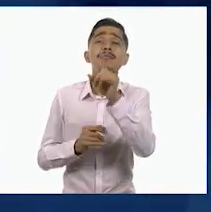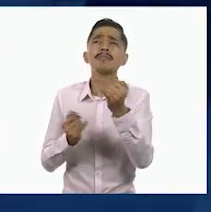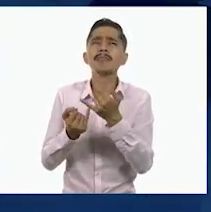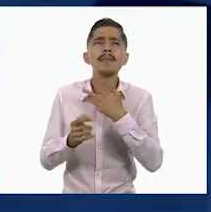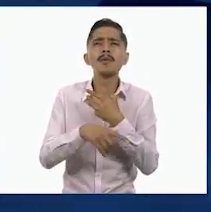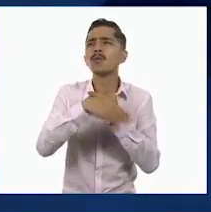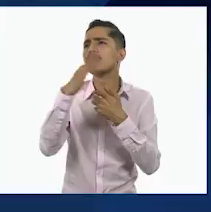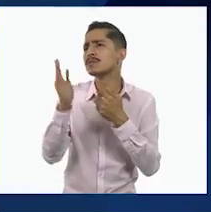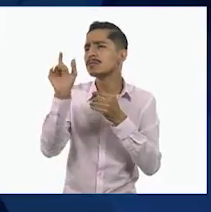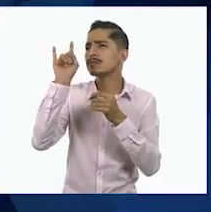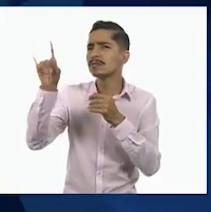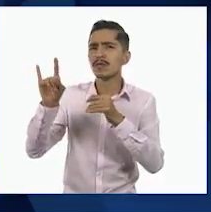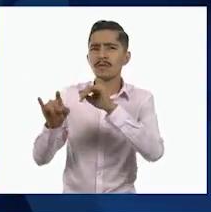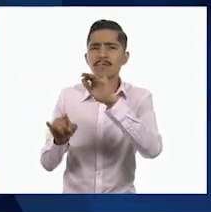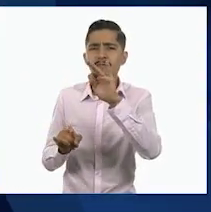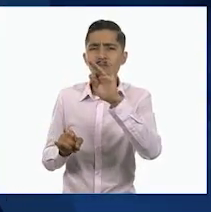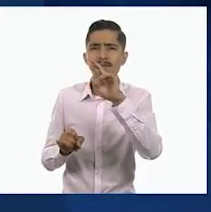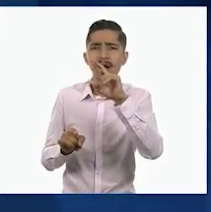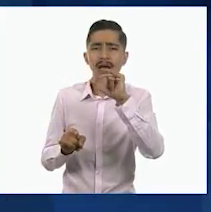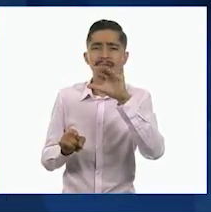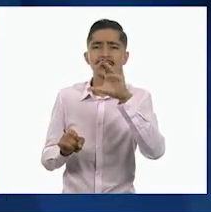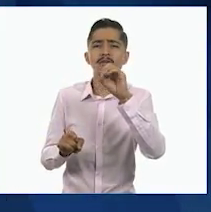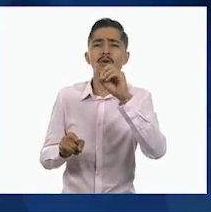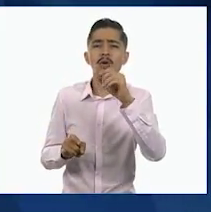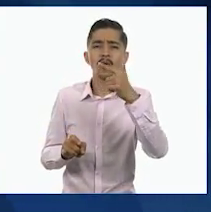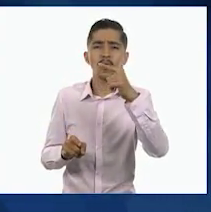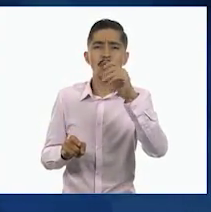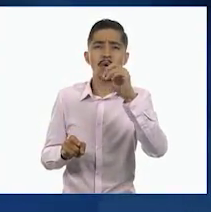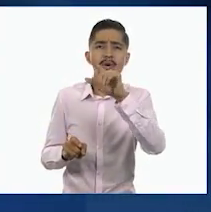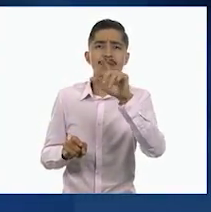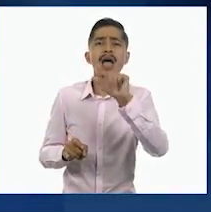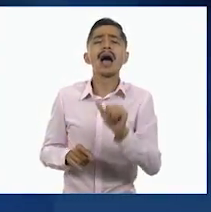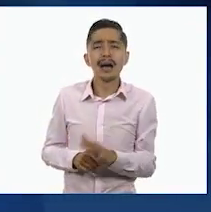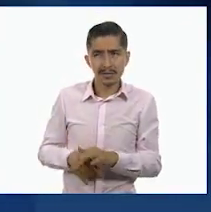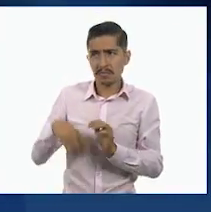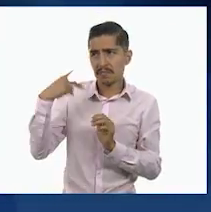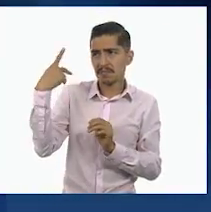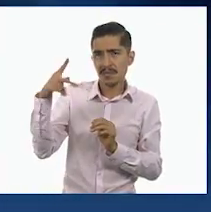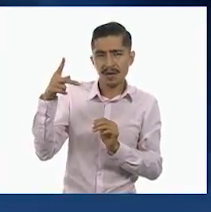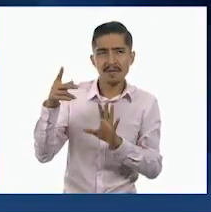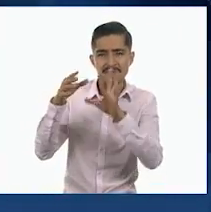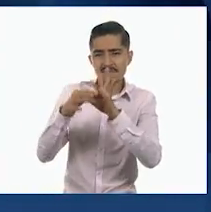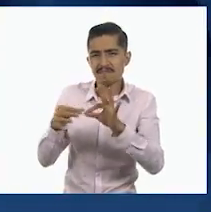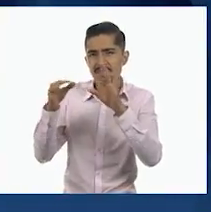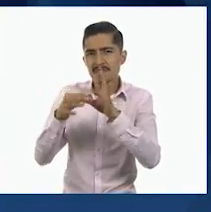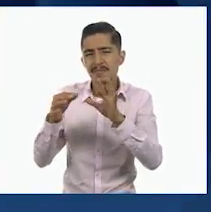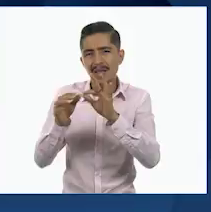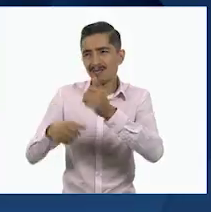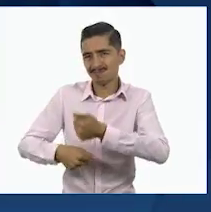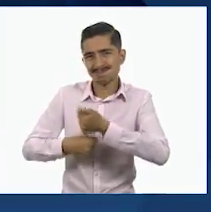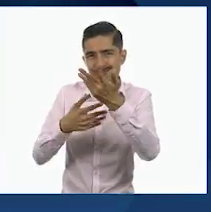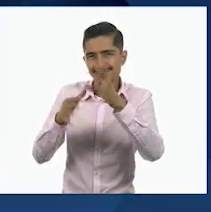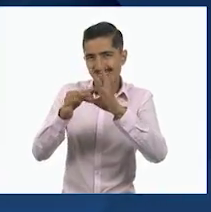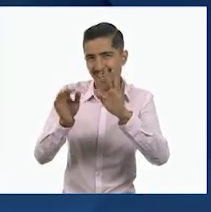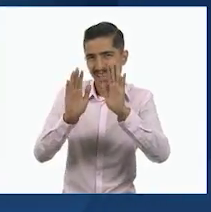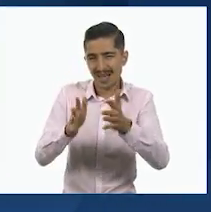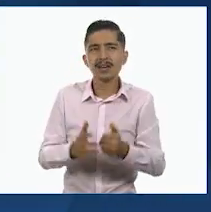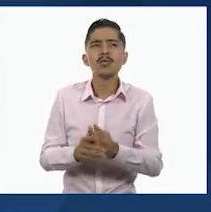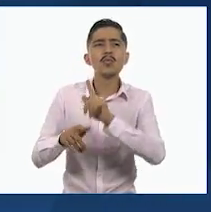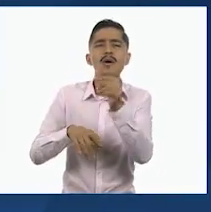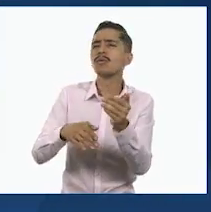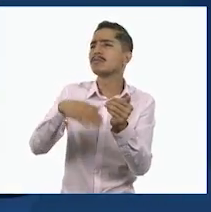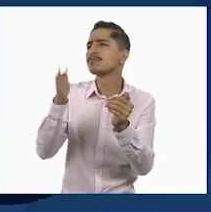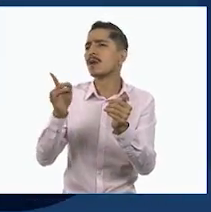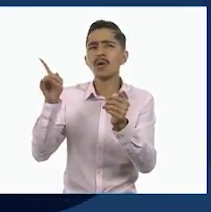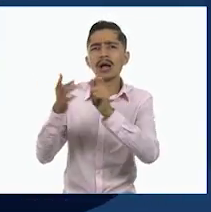a Francisco Goitia. Francisco Goitia con la autobiografía que también estuvimos compartiendo. Así es. Luego